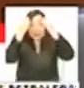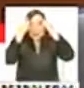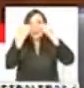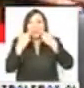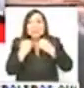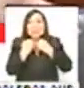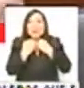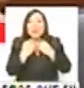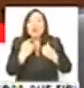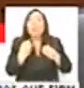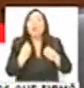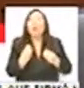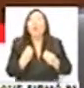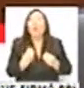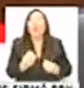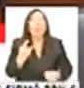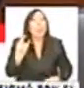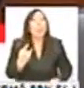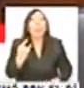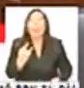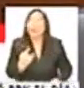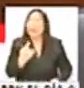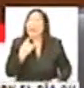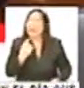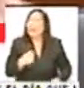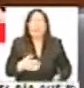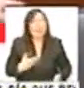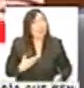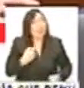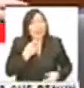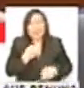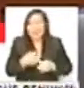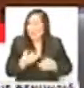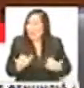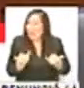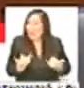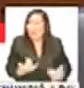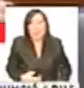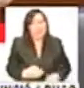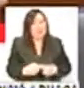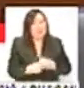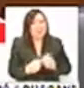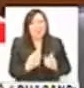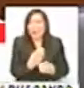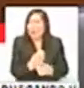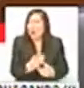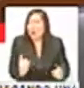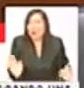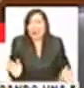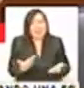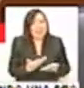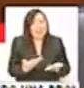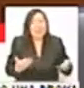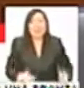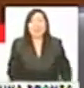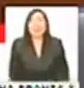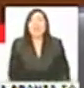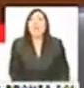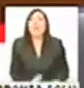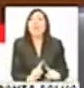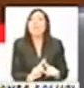En situaciones de emergencia muy críticas, no se puede justificar, señor presidente, en un país democrático esas cosas.